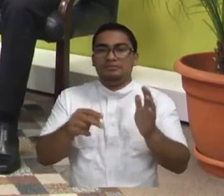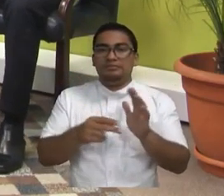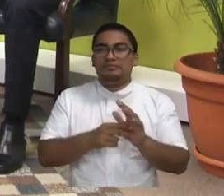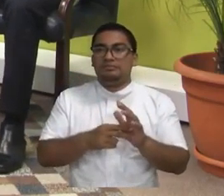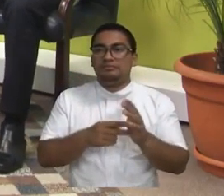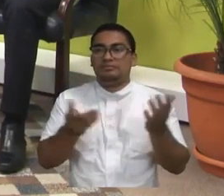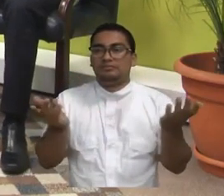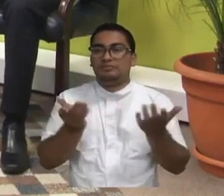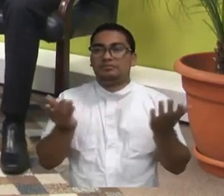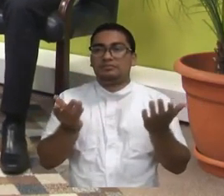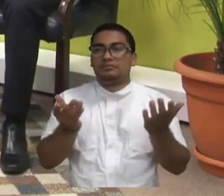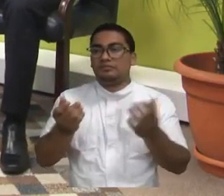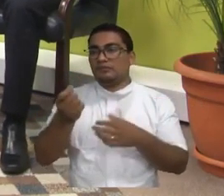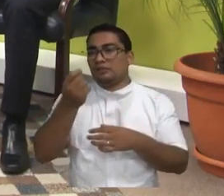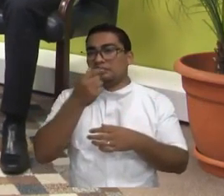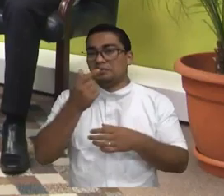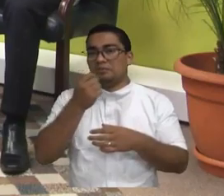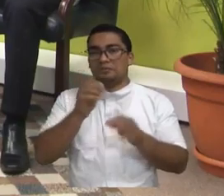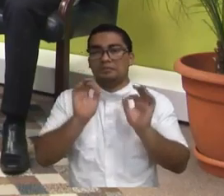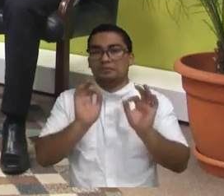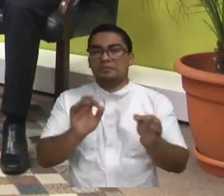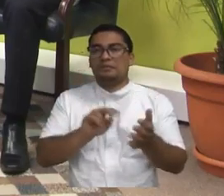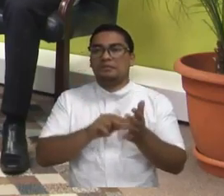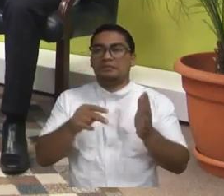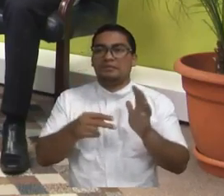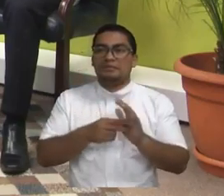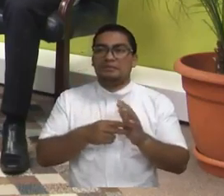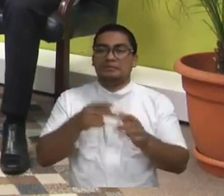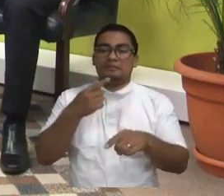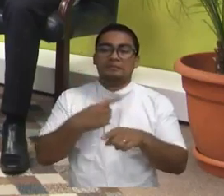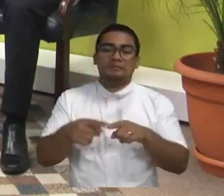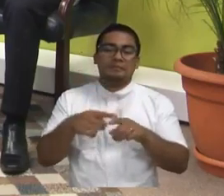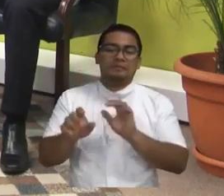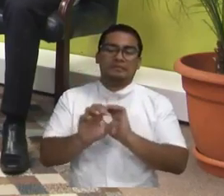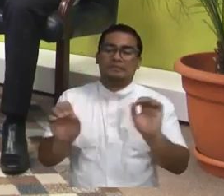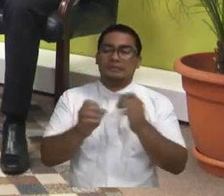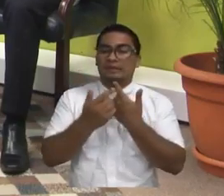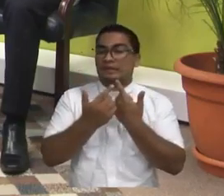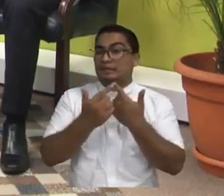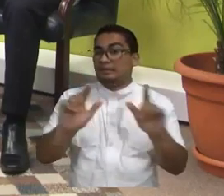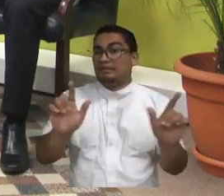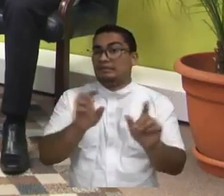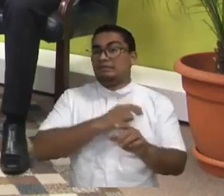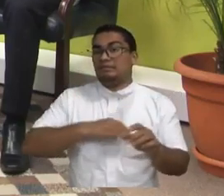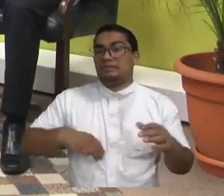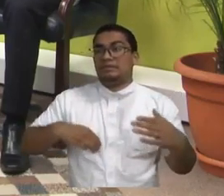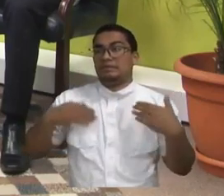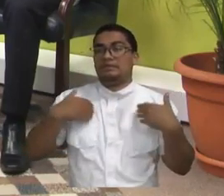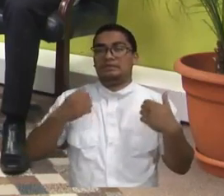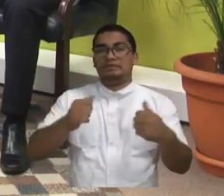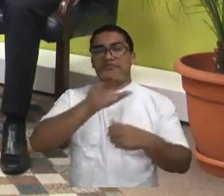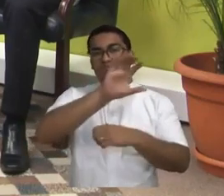su tratamiento indicado que le da completamente gratis el Ministerio de Salud en las diferentes unidades de salud.